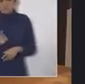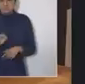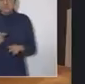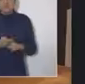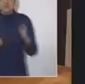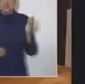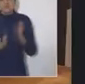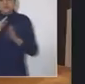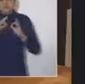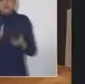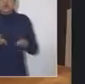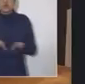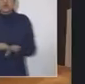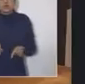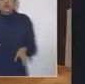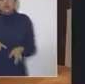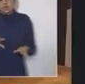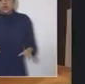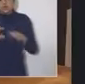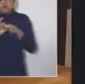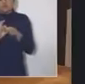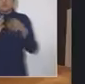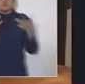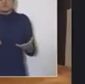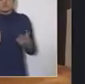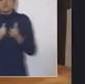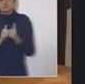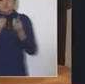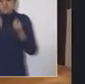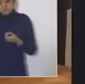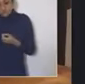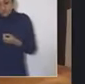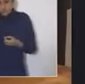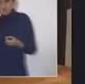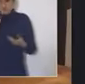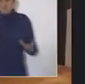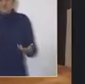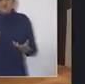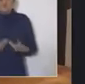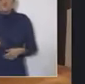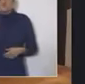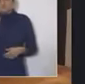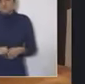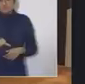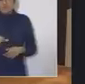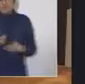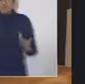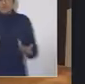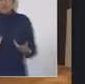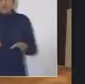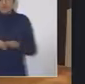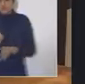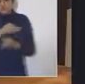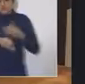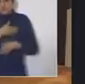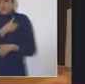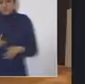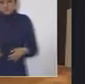nuevas formas de gobernar y con muchas ideas hoy los alcaldes las alcaldesas